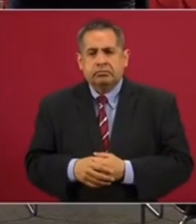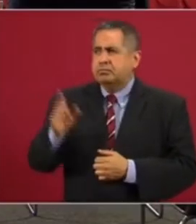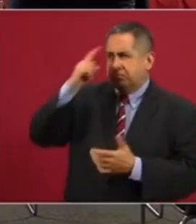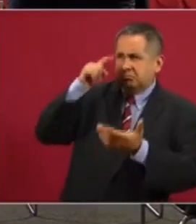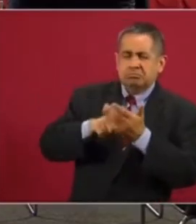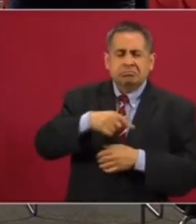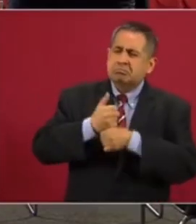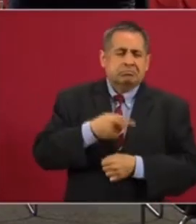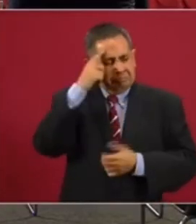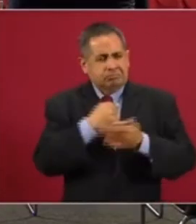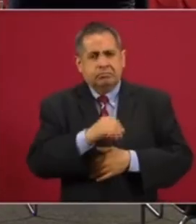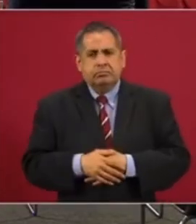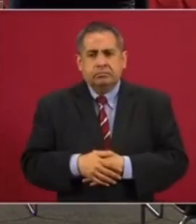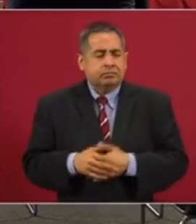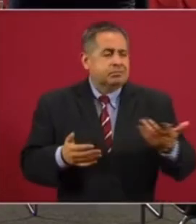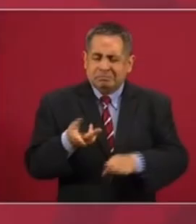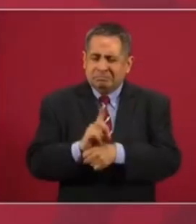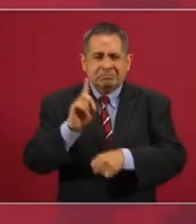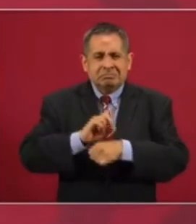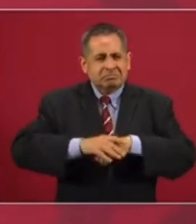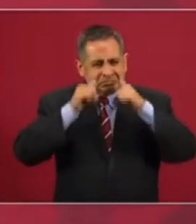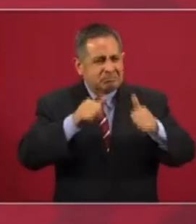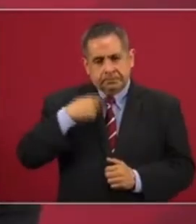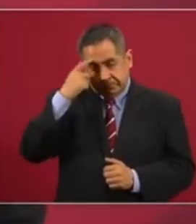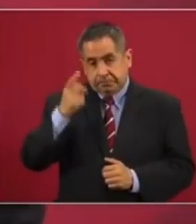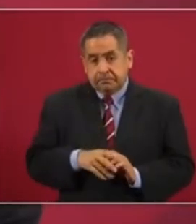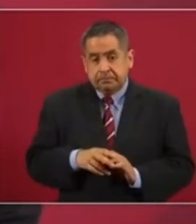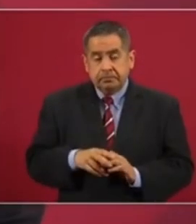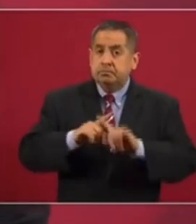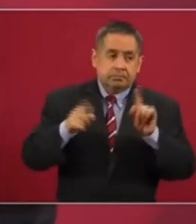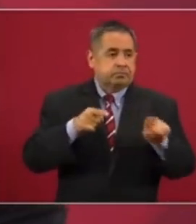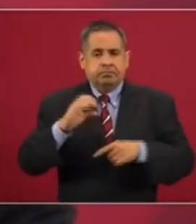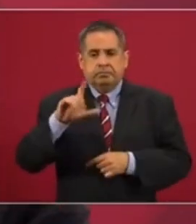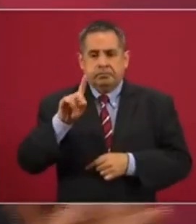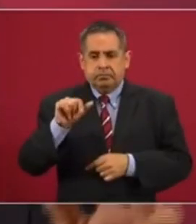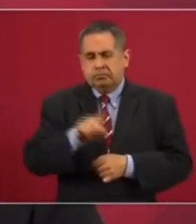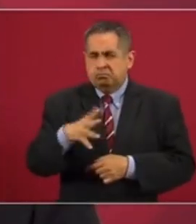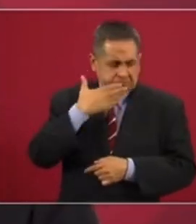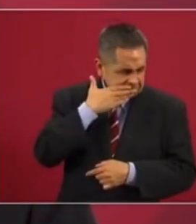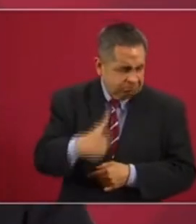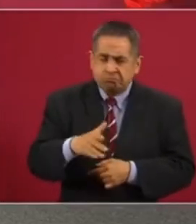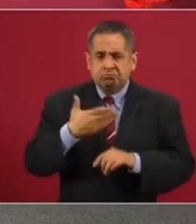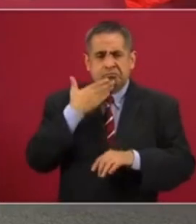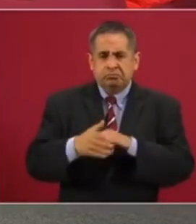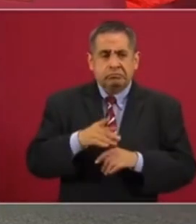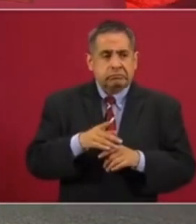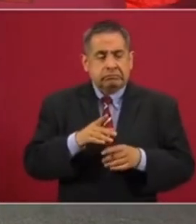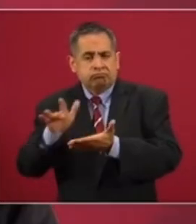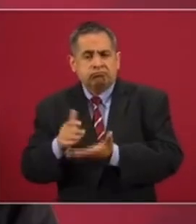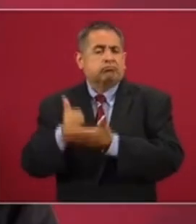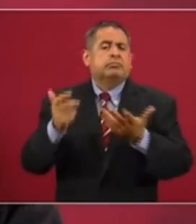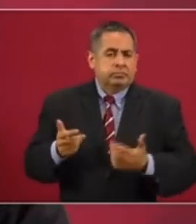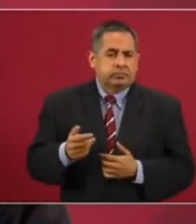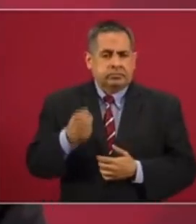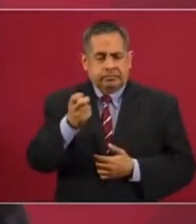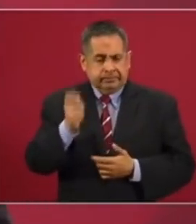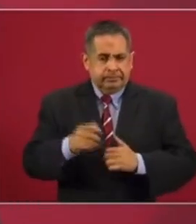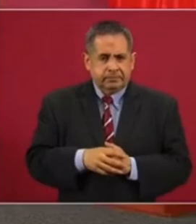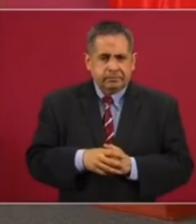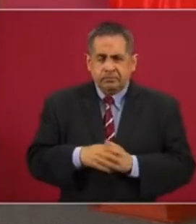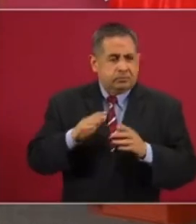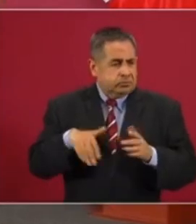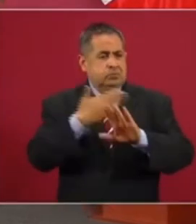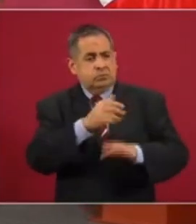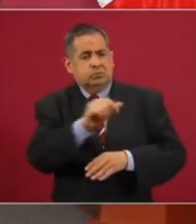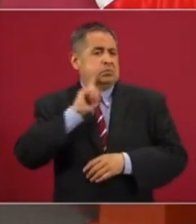víctimas, presidente. Todos los días atendemos el problema. Y en el caso de Claudia, muy bien, por no caer en la provocación. Esto no significa estar en